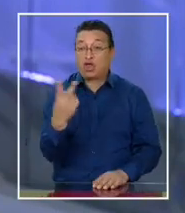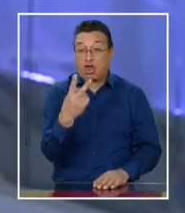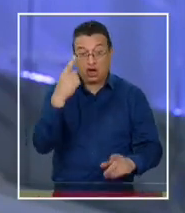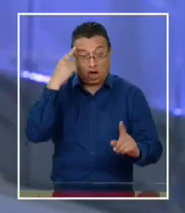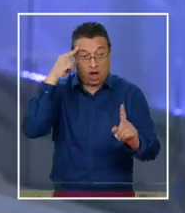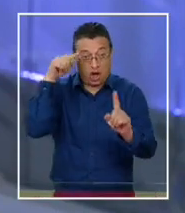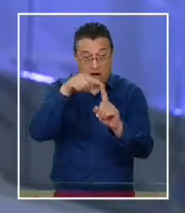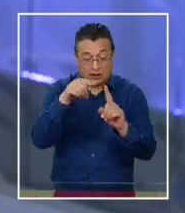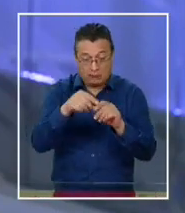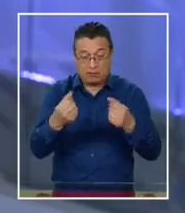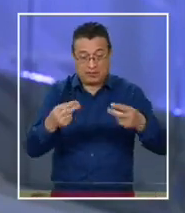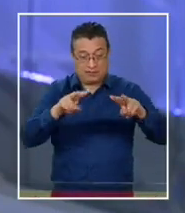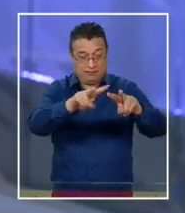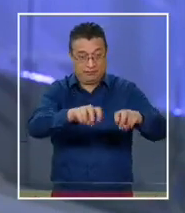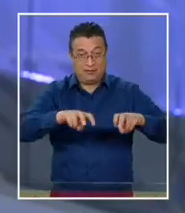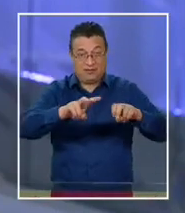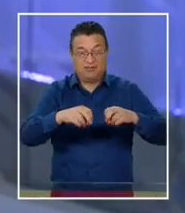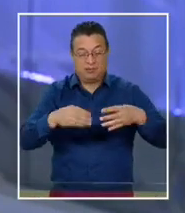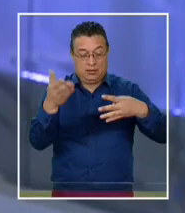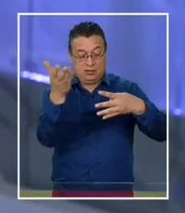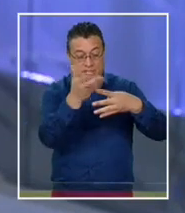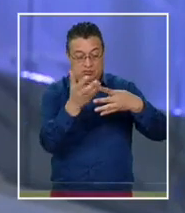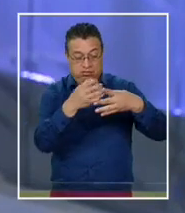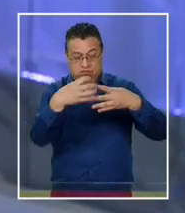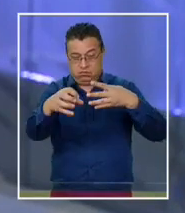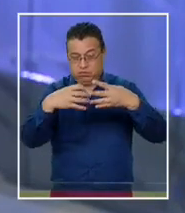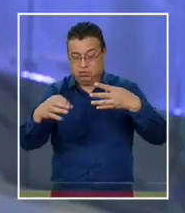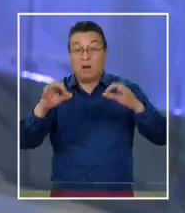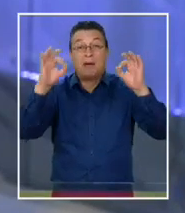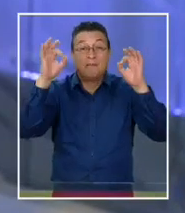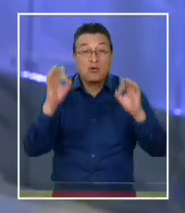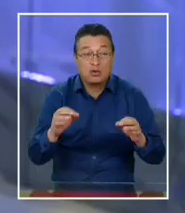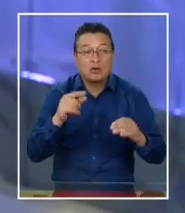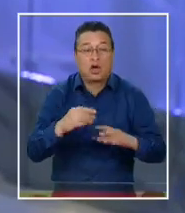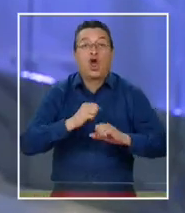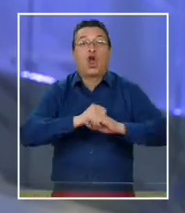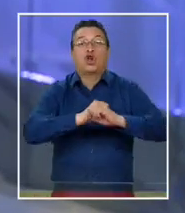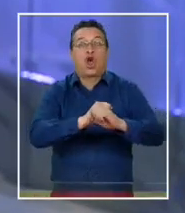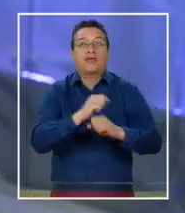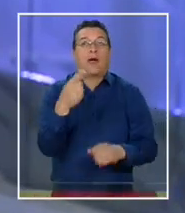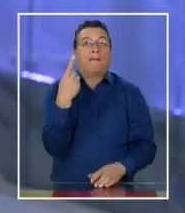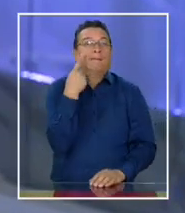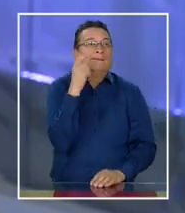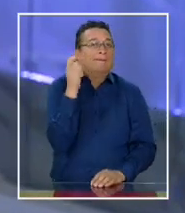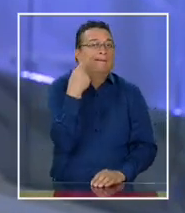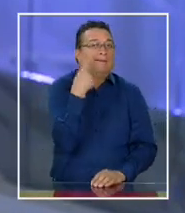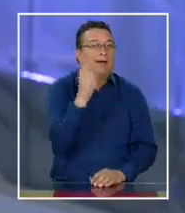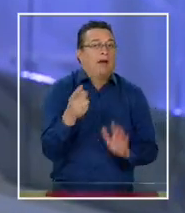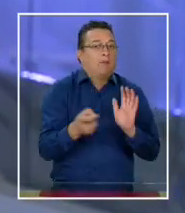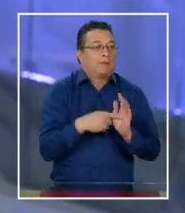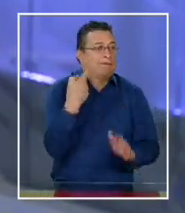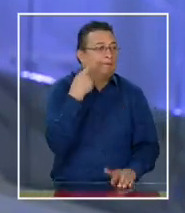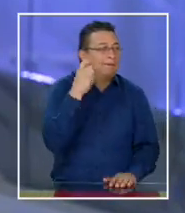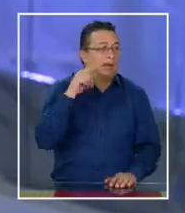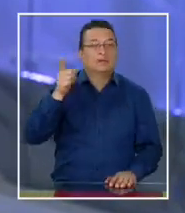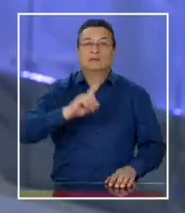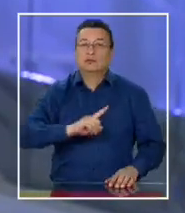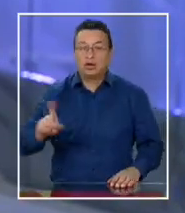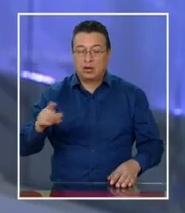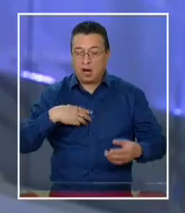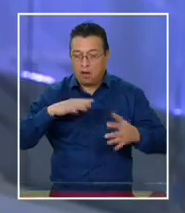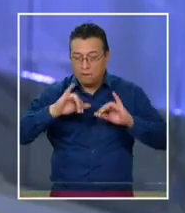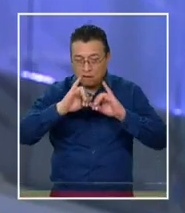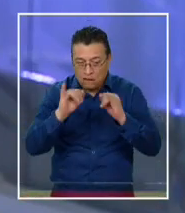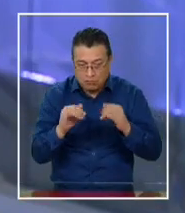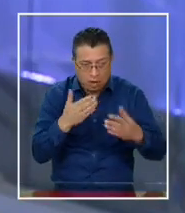objetivos que recaudación y distribución más justa de la carga se logren y combate la evasión y la ilusión los mecanismos se